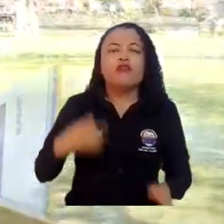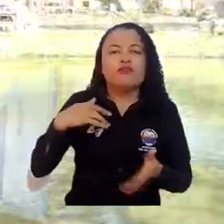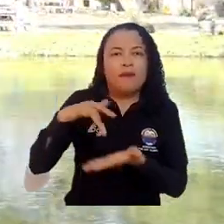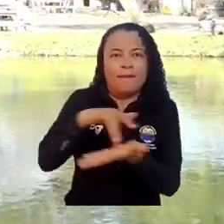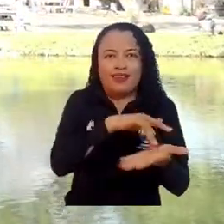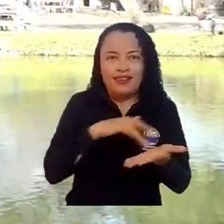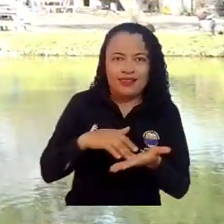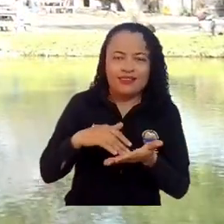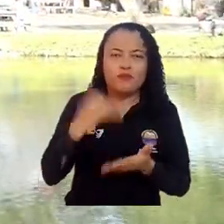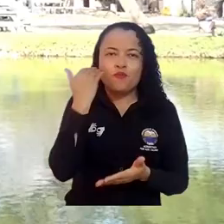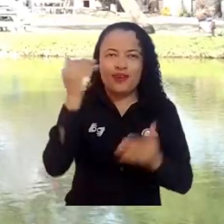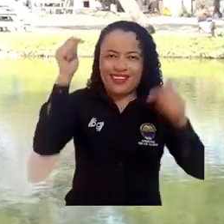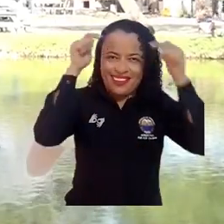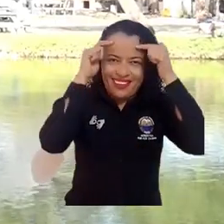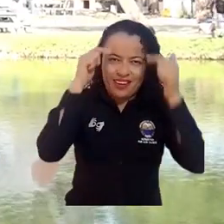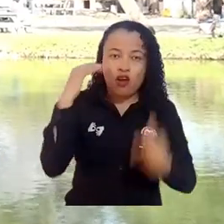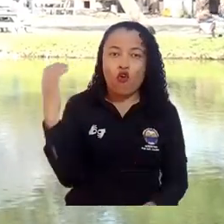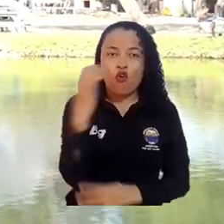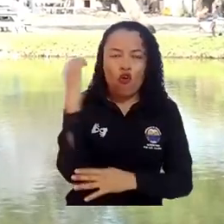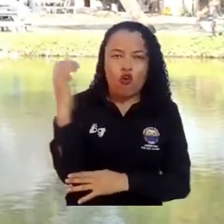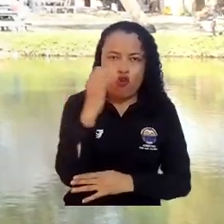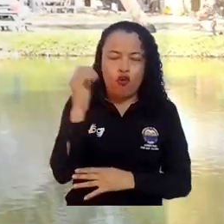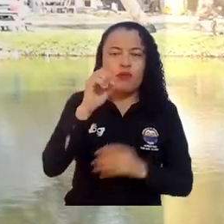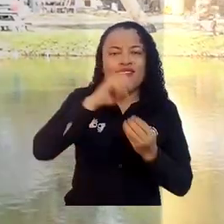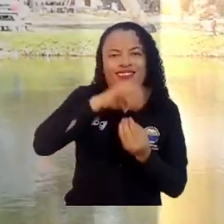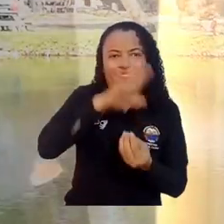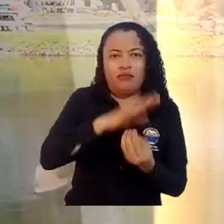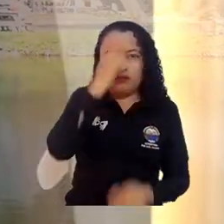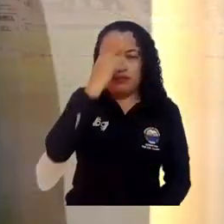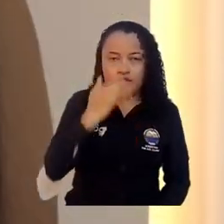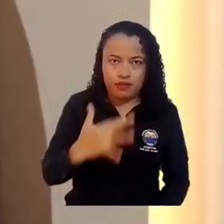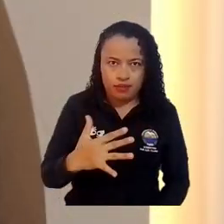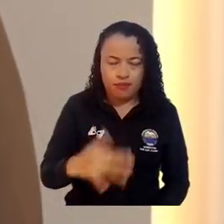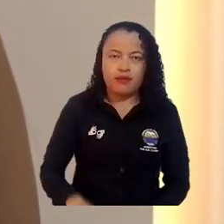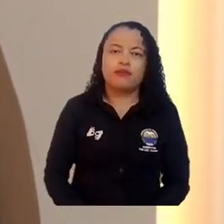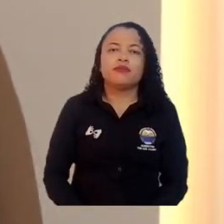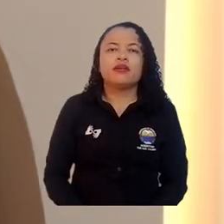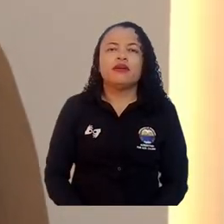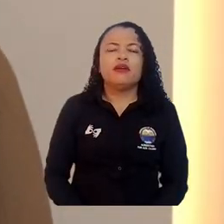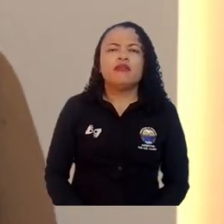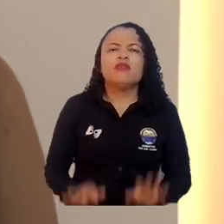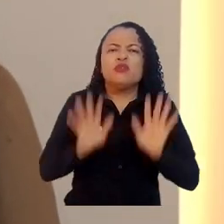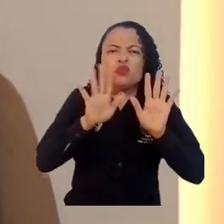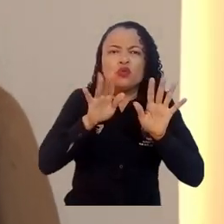Soy la participante al concurso Señora Colombia por el Distrito de Santa Marta.